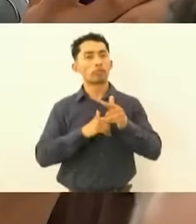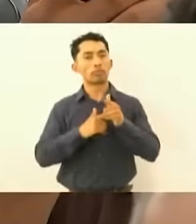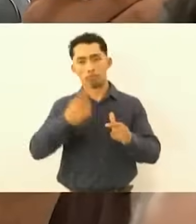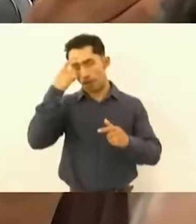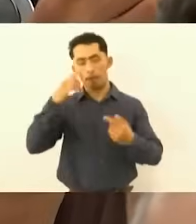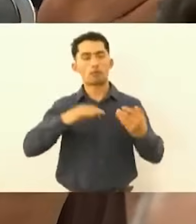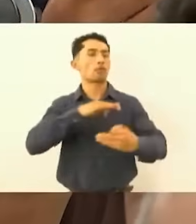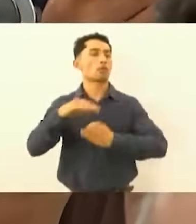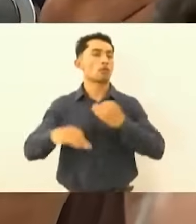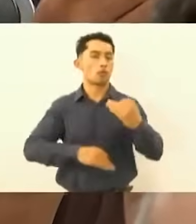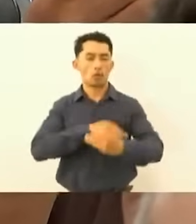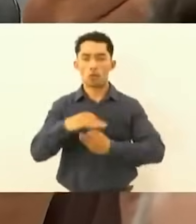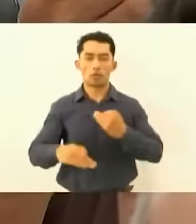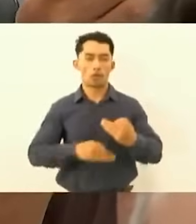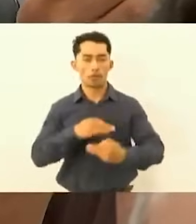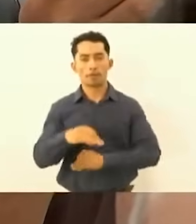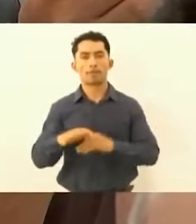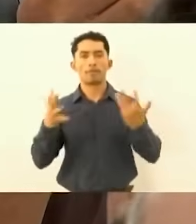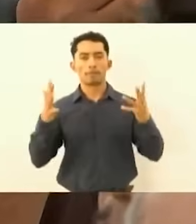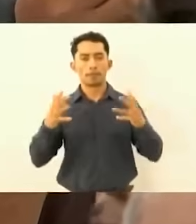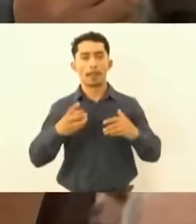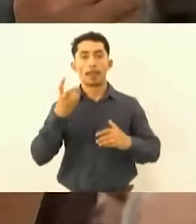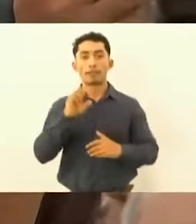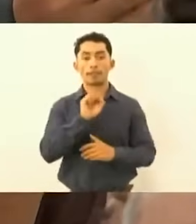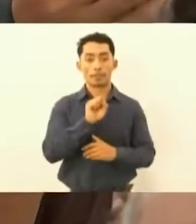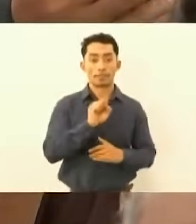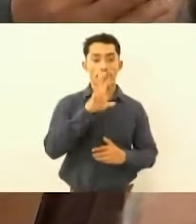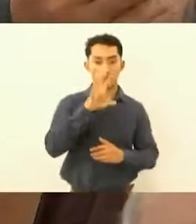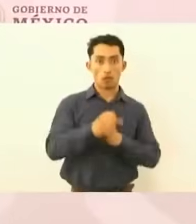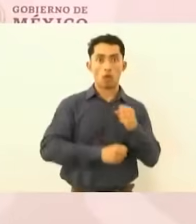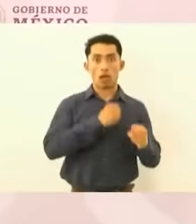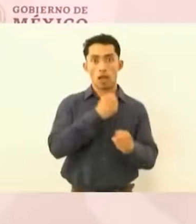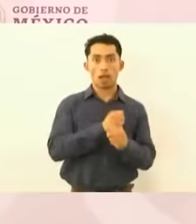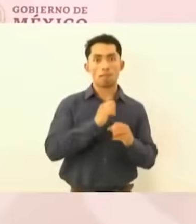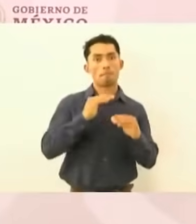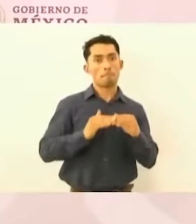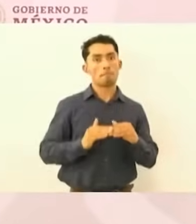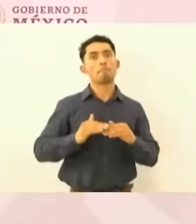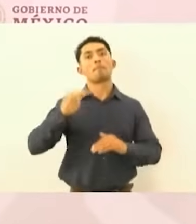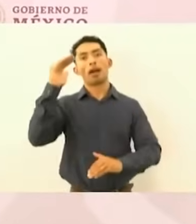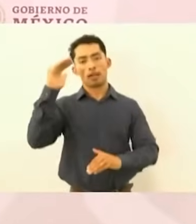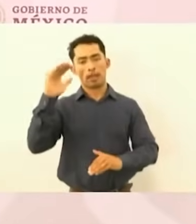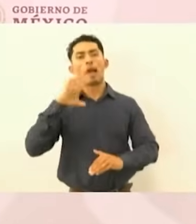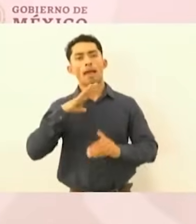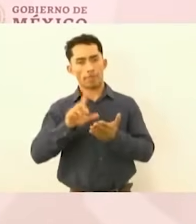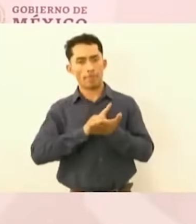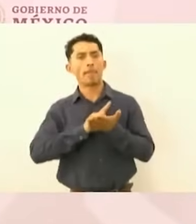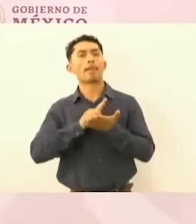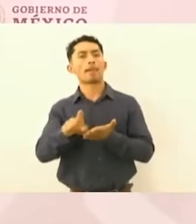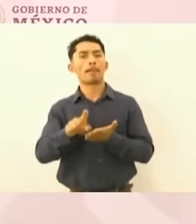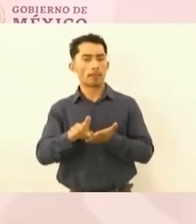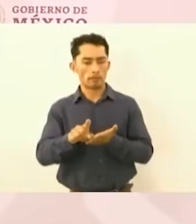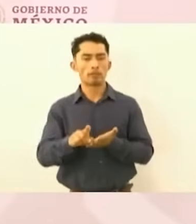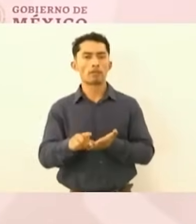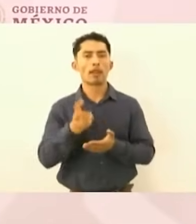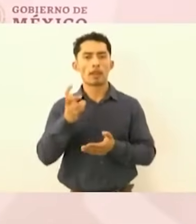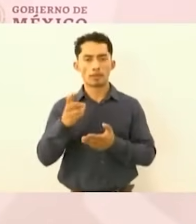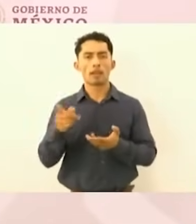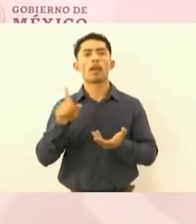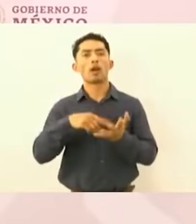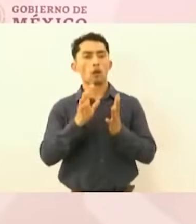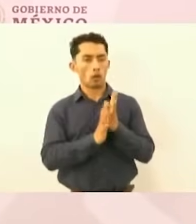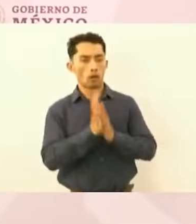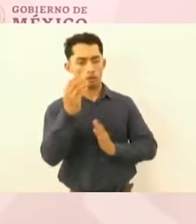país. Además, señaló que su gobierno seguirá apoyando a los maestros para que tengan mejores sueldos y prestaciones, mientras que para